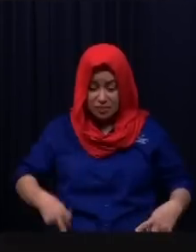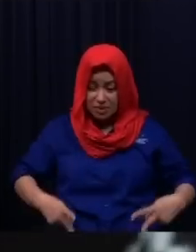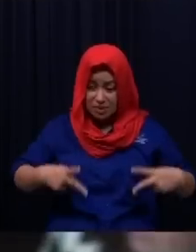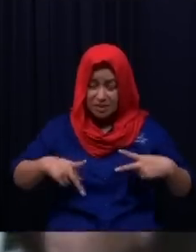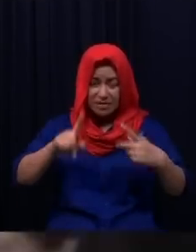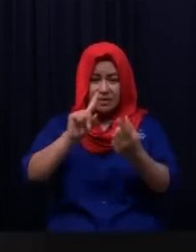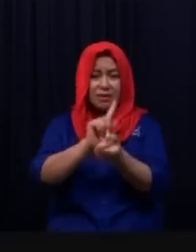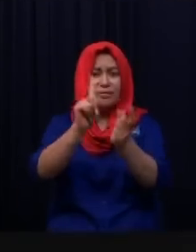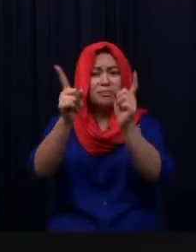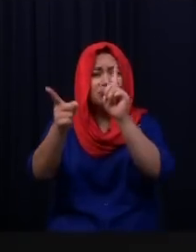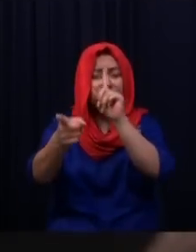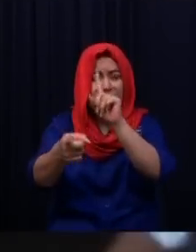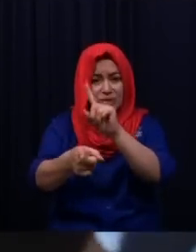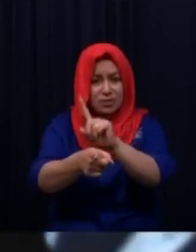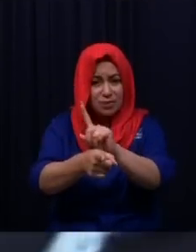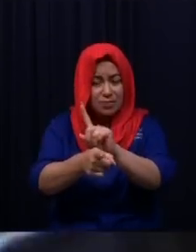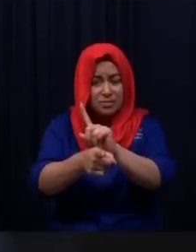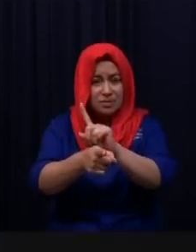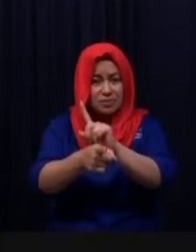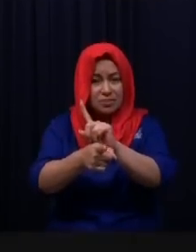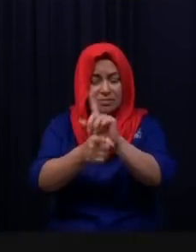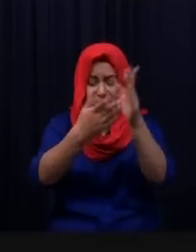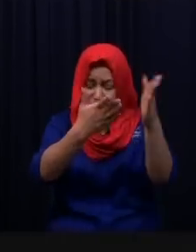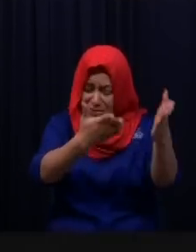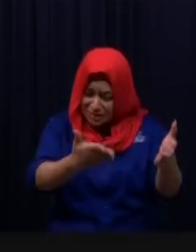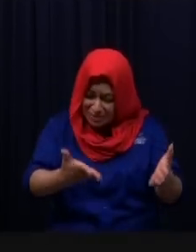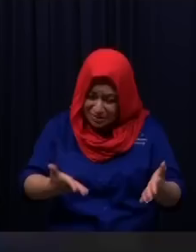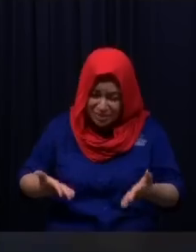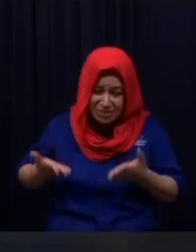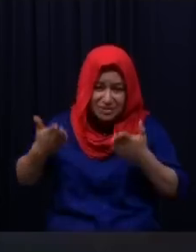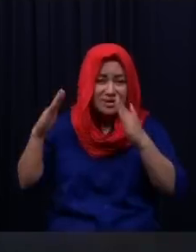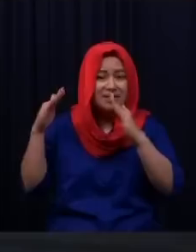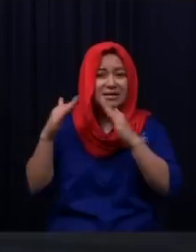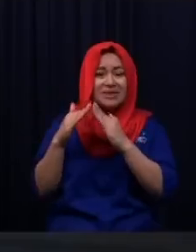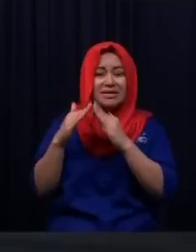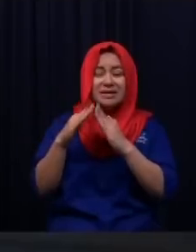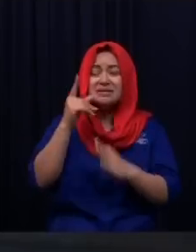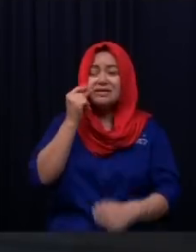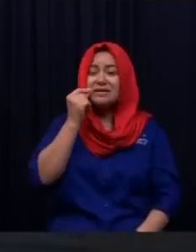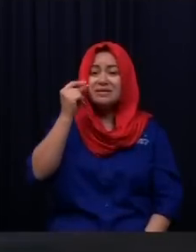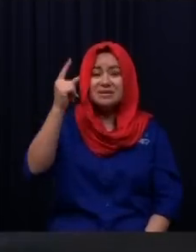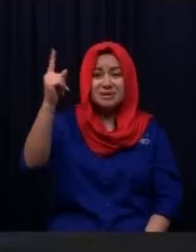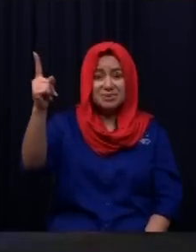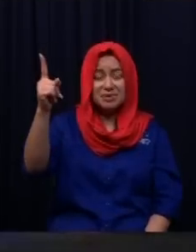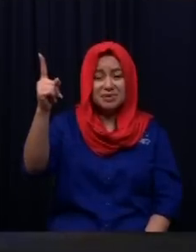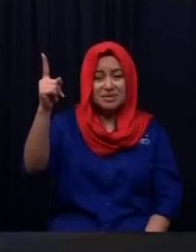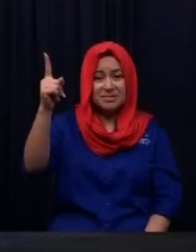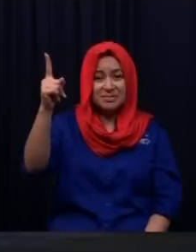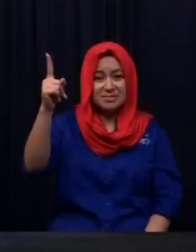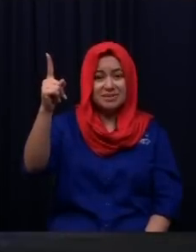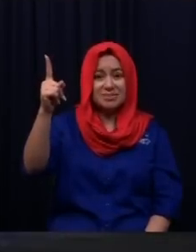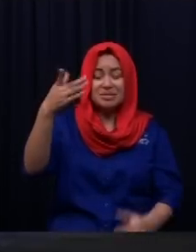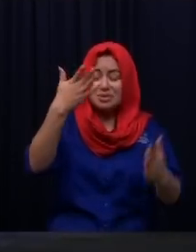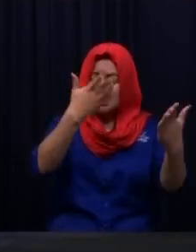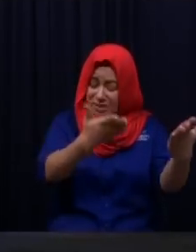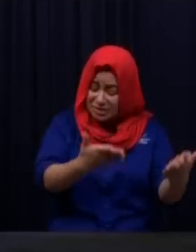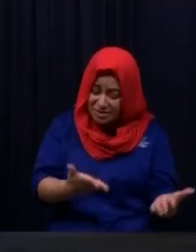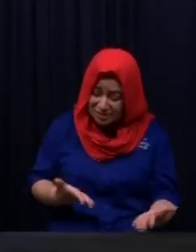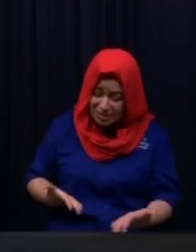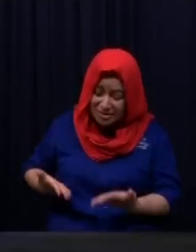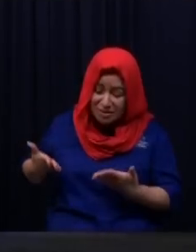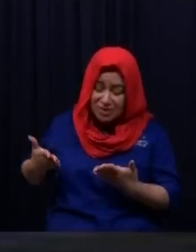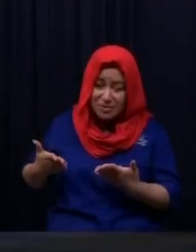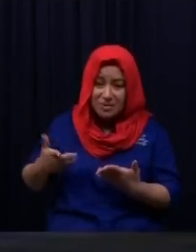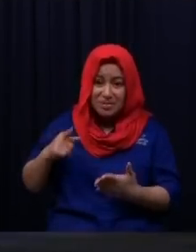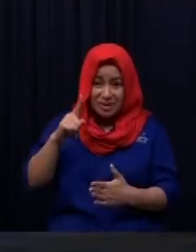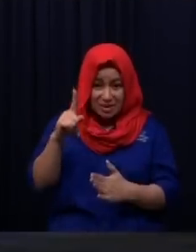luz admirable. Bienvenido a la casa del Señor, hermano. Bienvenido a tu